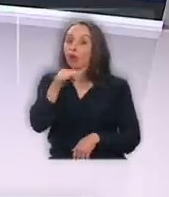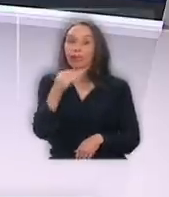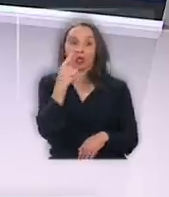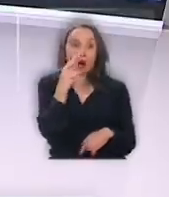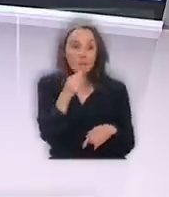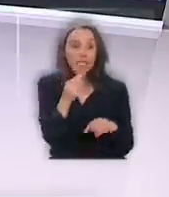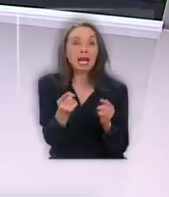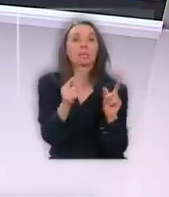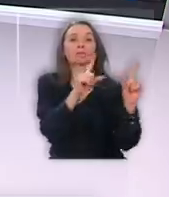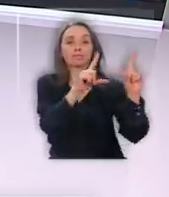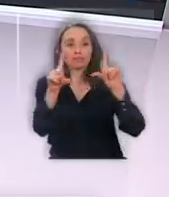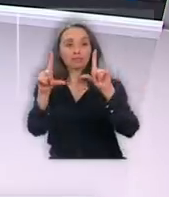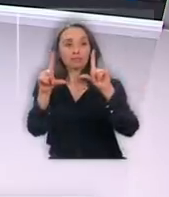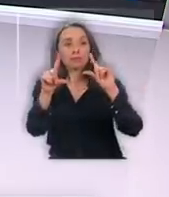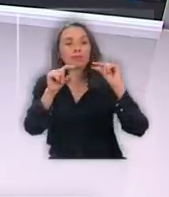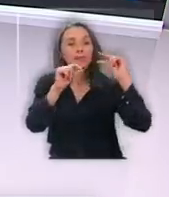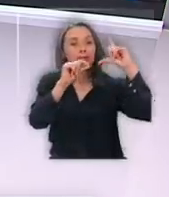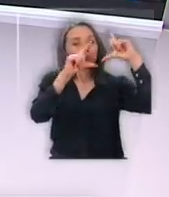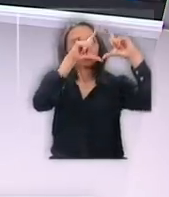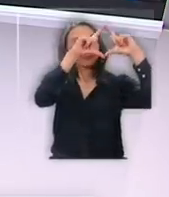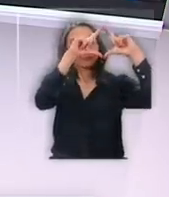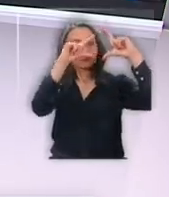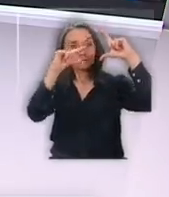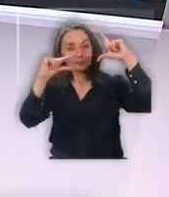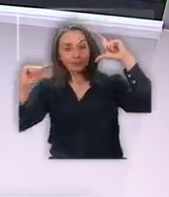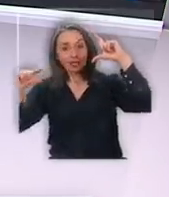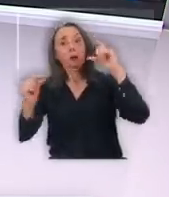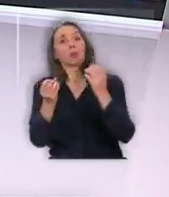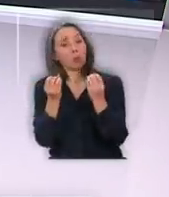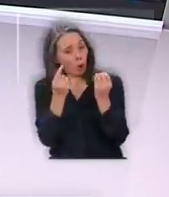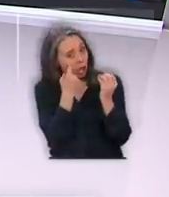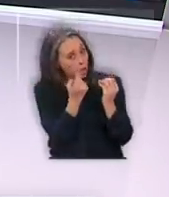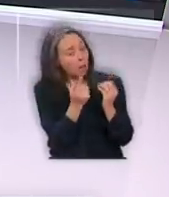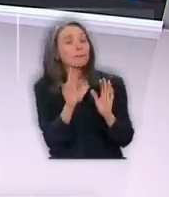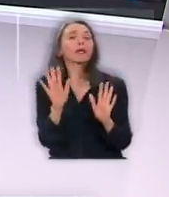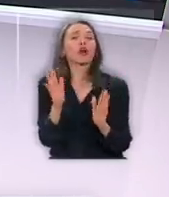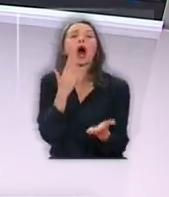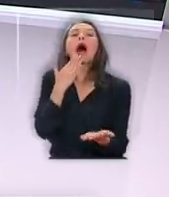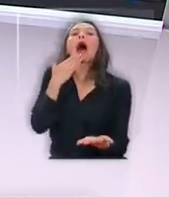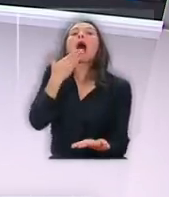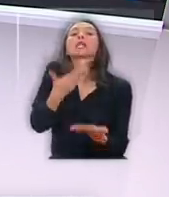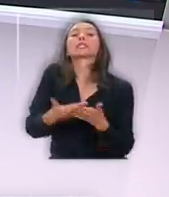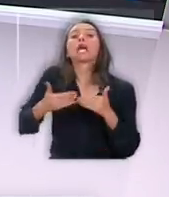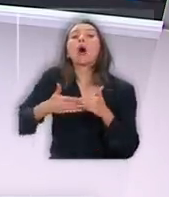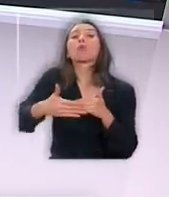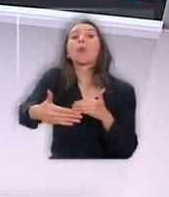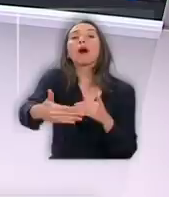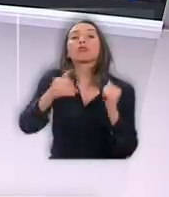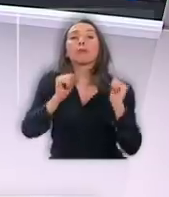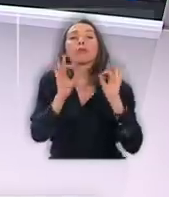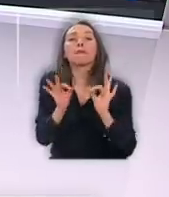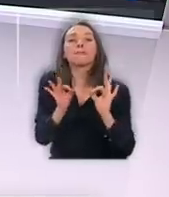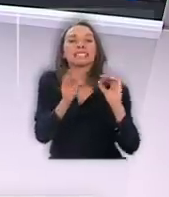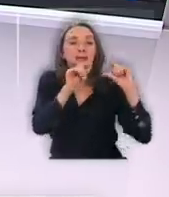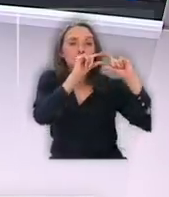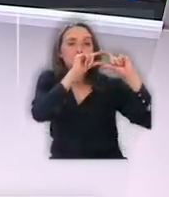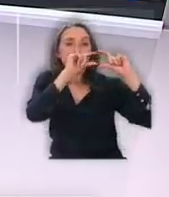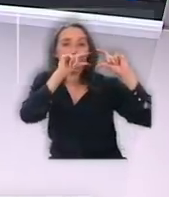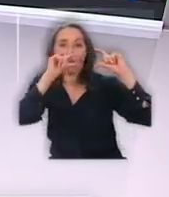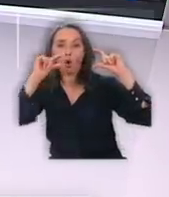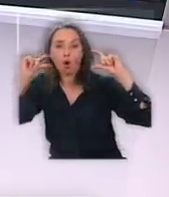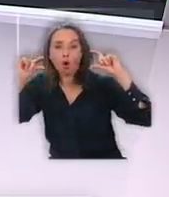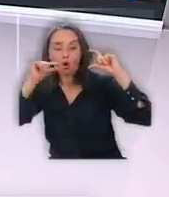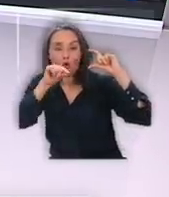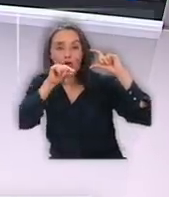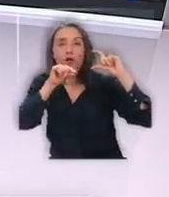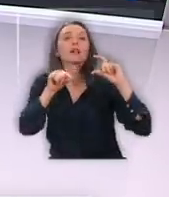que es una buena cifra dentro de todo, pero también le quiero preguntar ¿hasta cuándo seremos capaces de mantener esta cifra? Que, insisto,